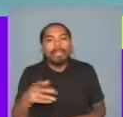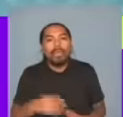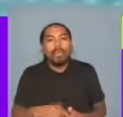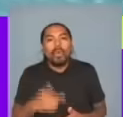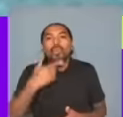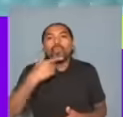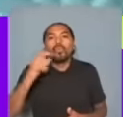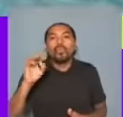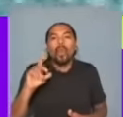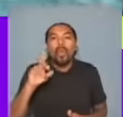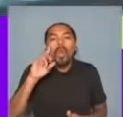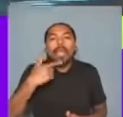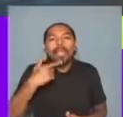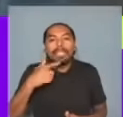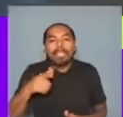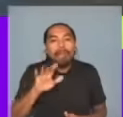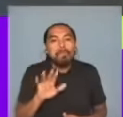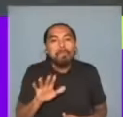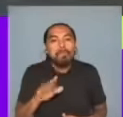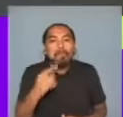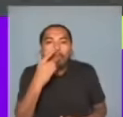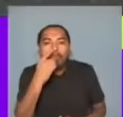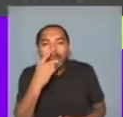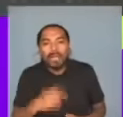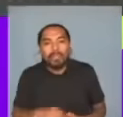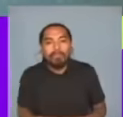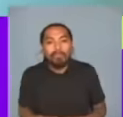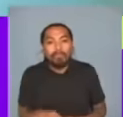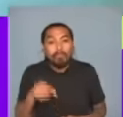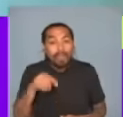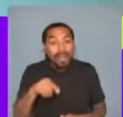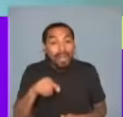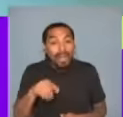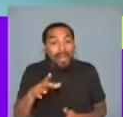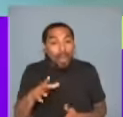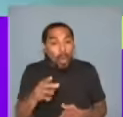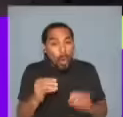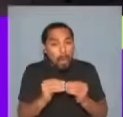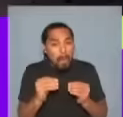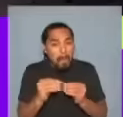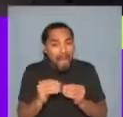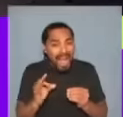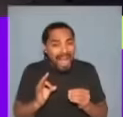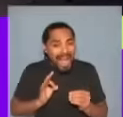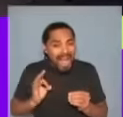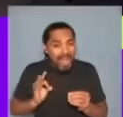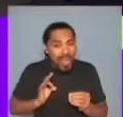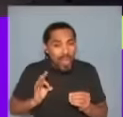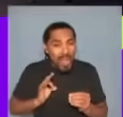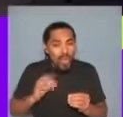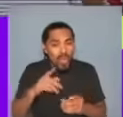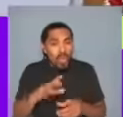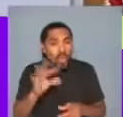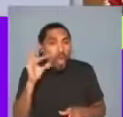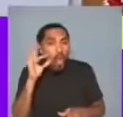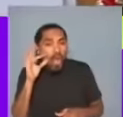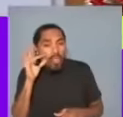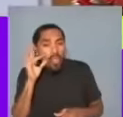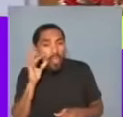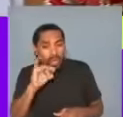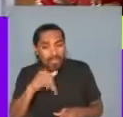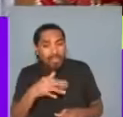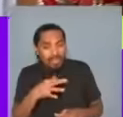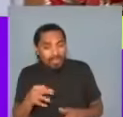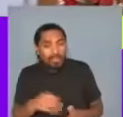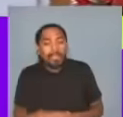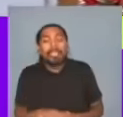persona que compartió muchísimos años acá en la empresa, Héctor, con sí, el perrito también. Sí, no, indudablemente que la noticia